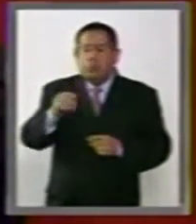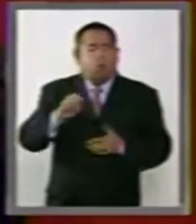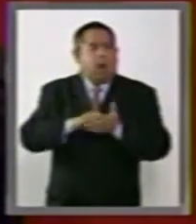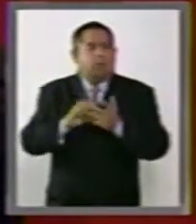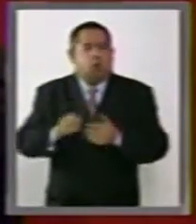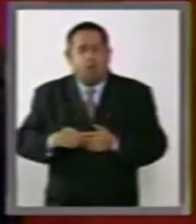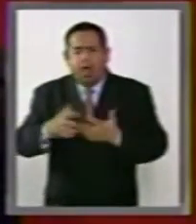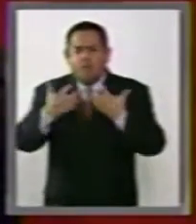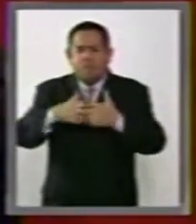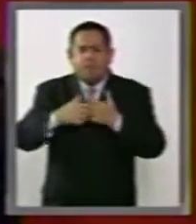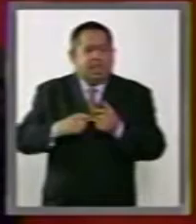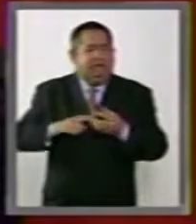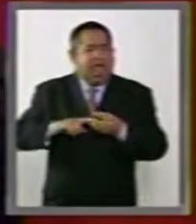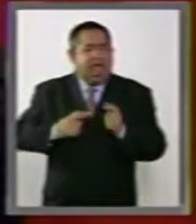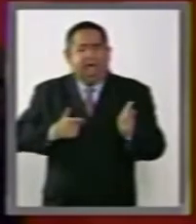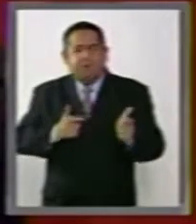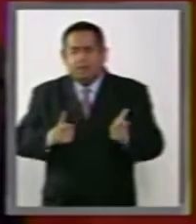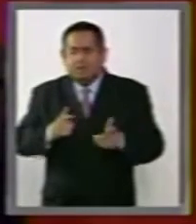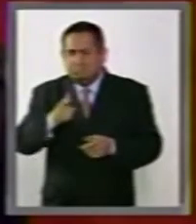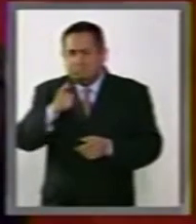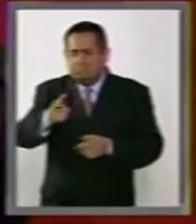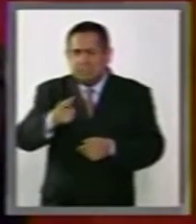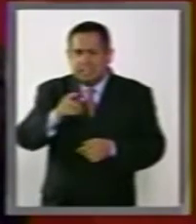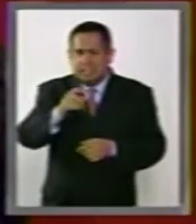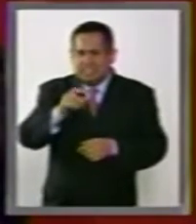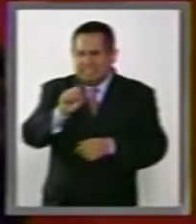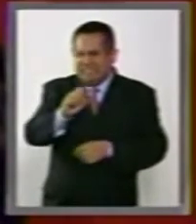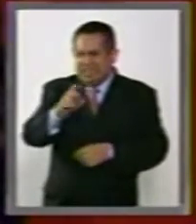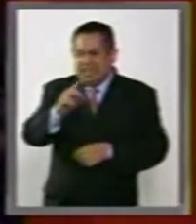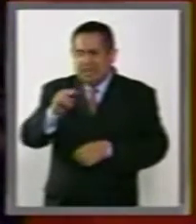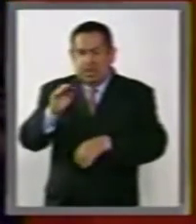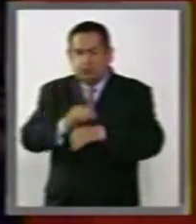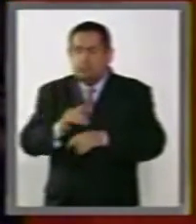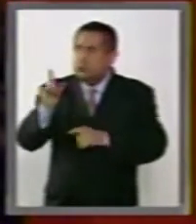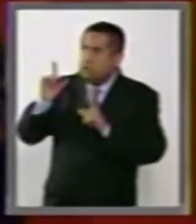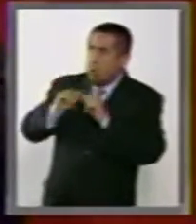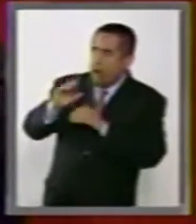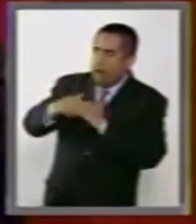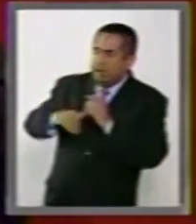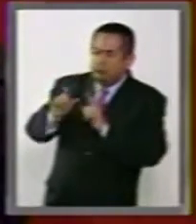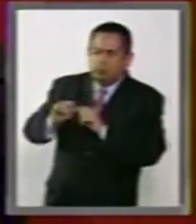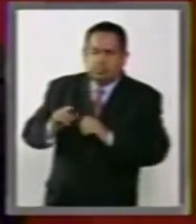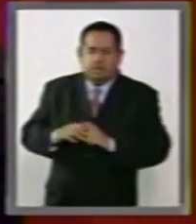fábrica de armas de la Secretaría de la Defensa. Concluyo, presidente.